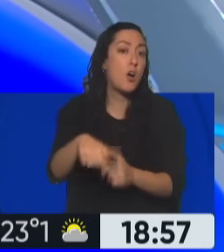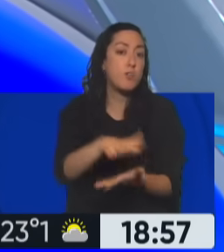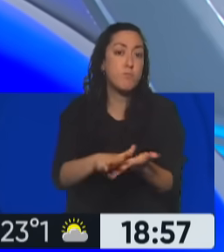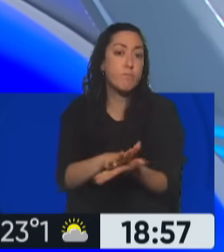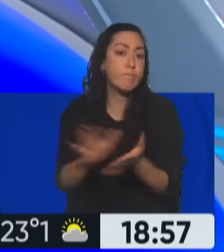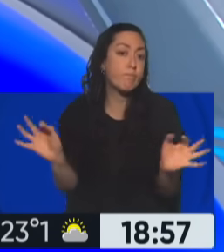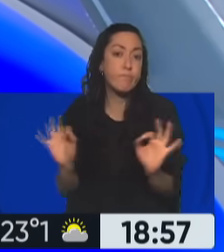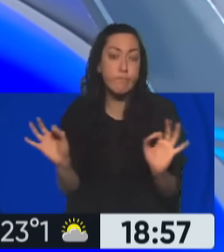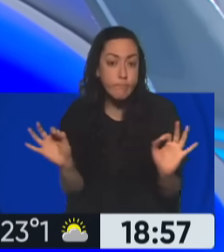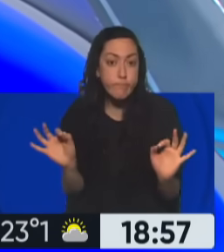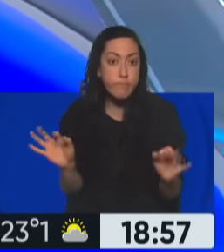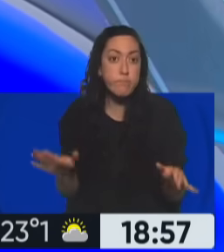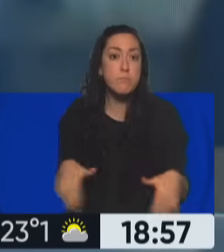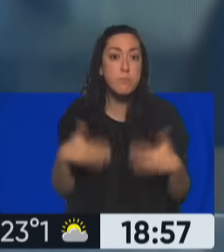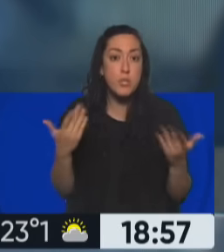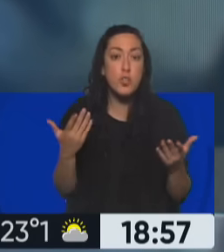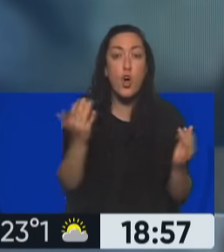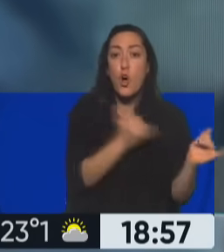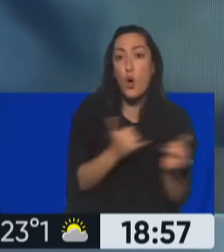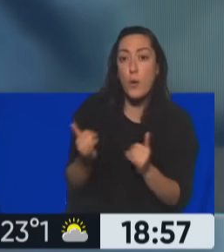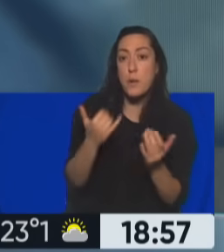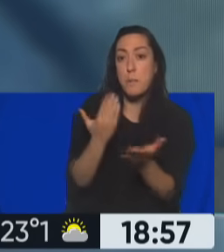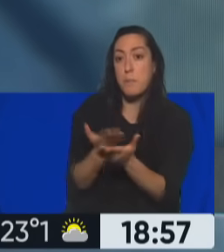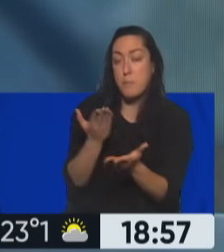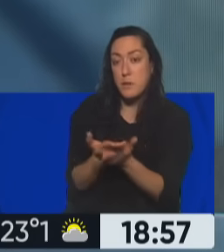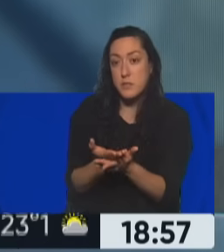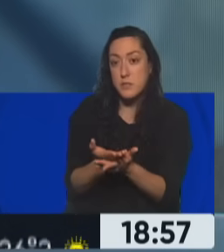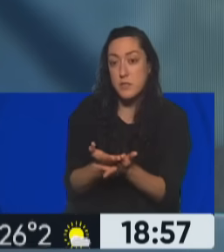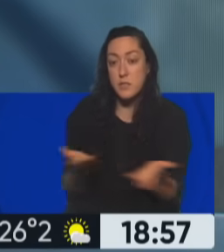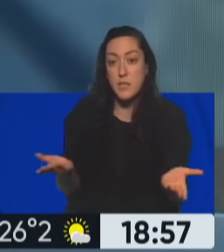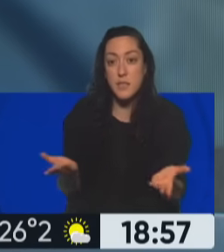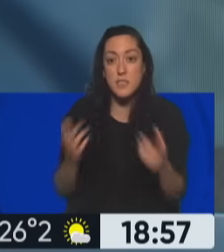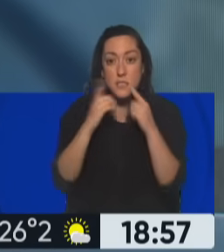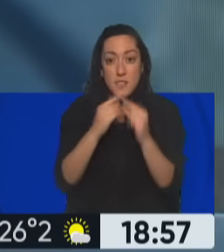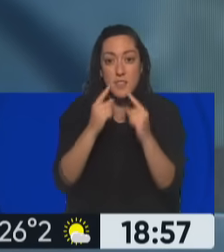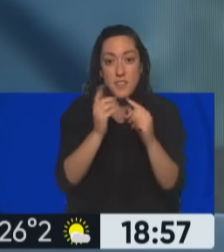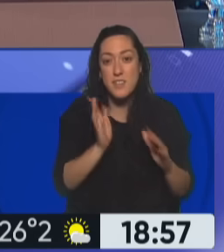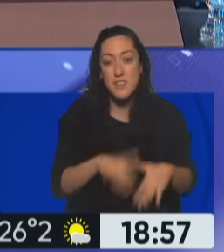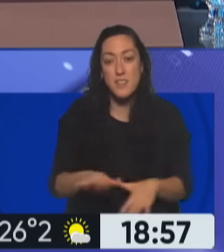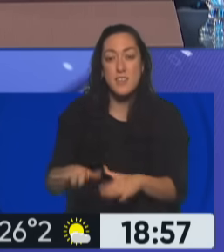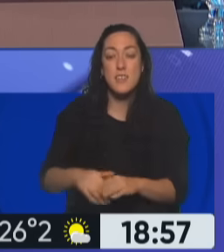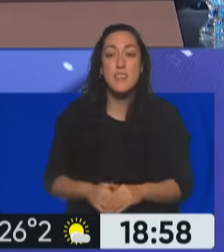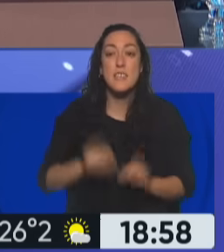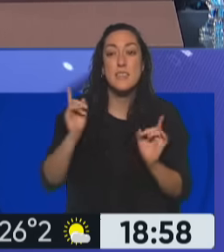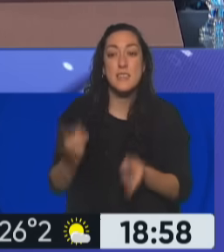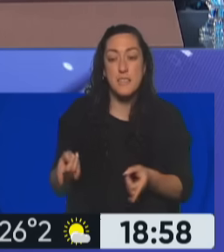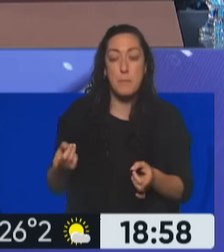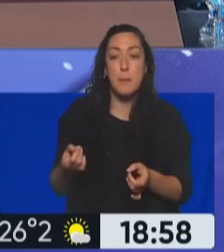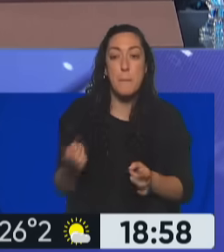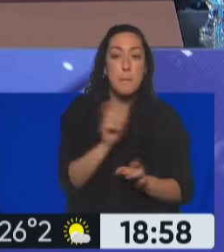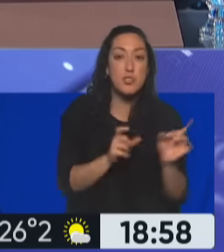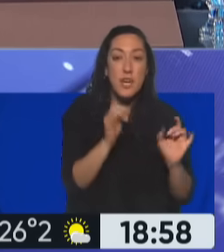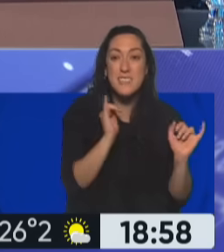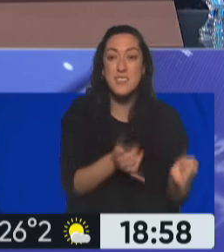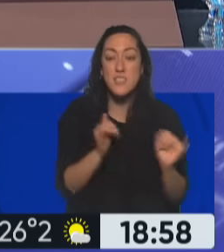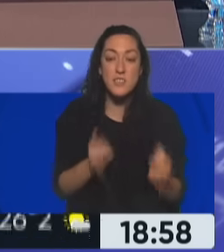la respuesta, con estas propuestas que los jóvenes la realizan al gobierno, terminan estas manifestaciones. Sí, y con la particularidad de que también son los más jóvenes quienes